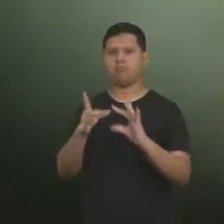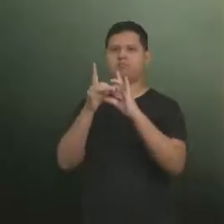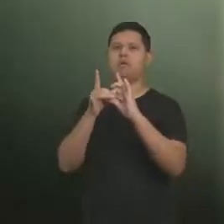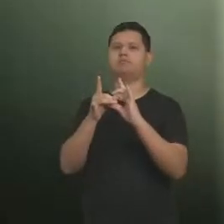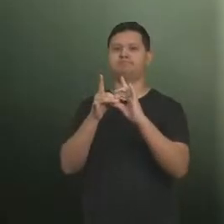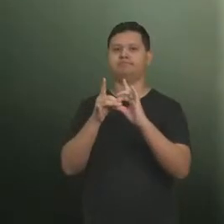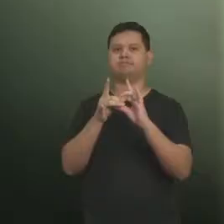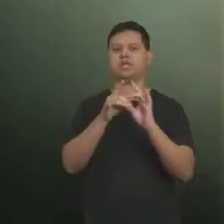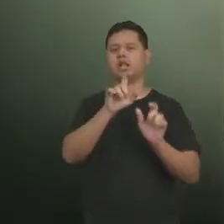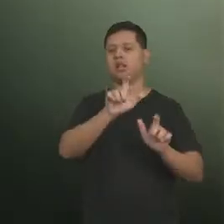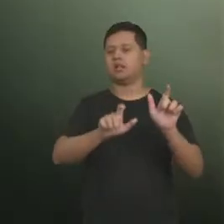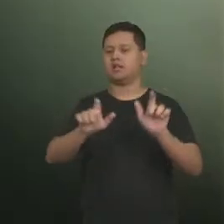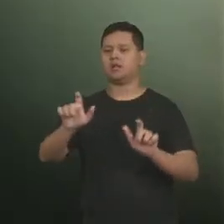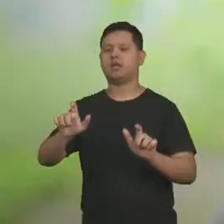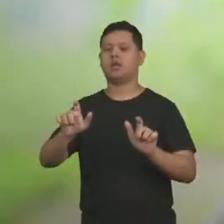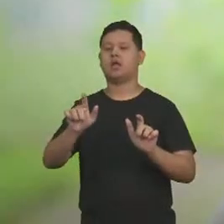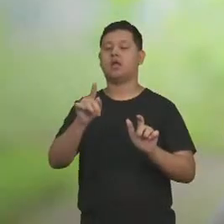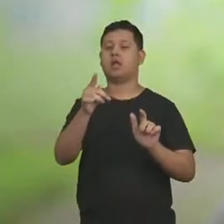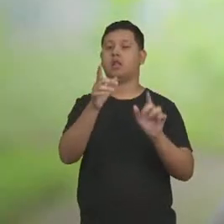a todos,